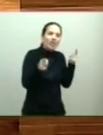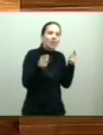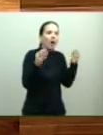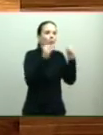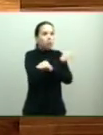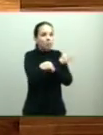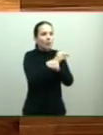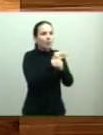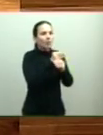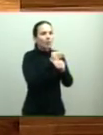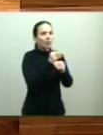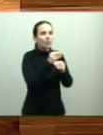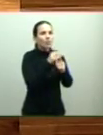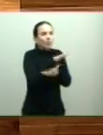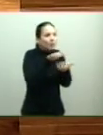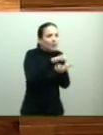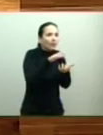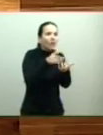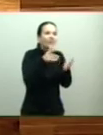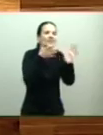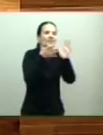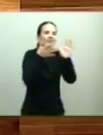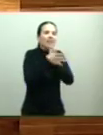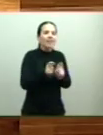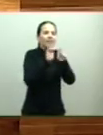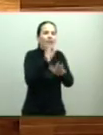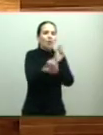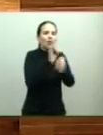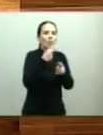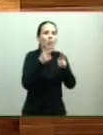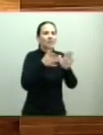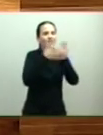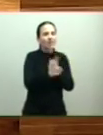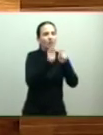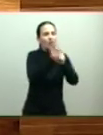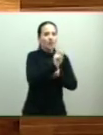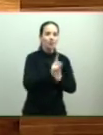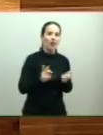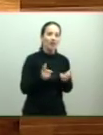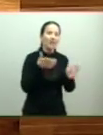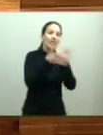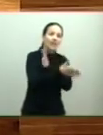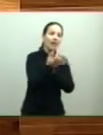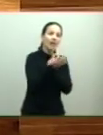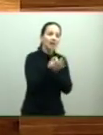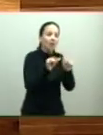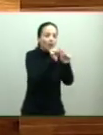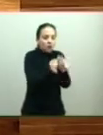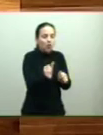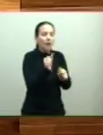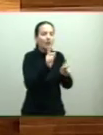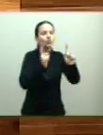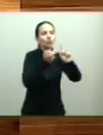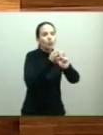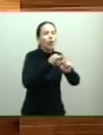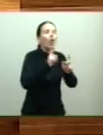discrepancia la controversia lo que define a una organización política. Lo que la define es la forma que tiene de resolver